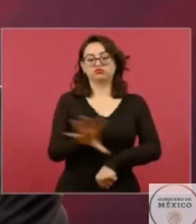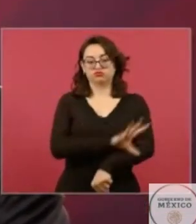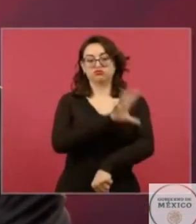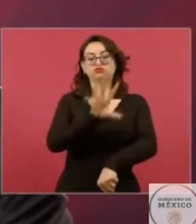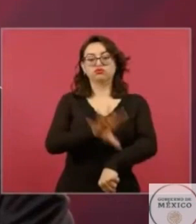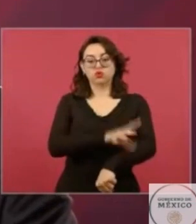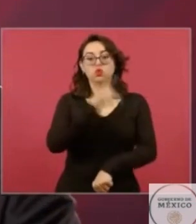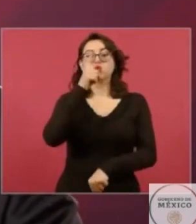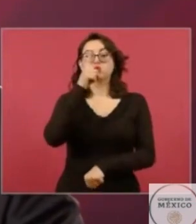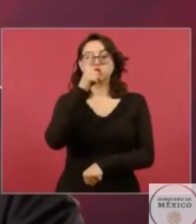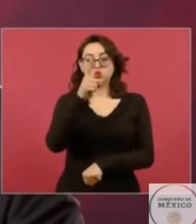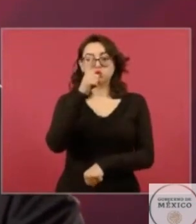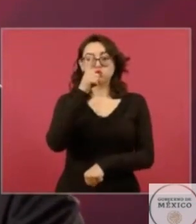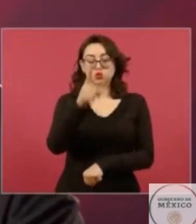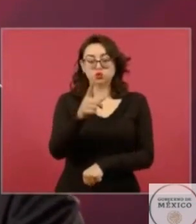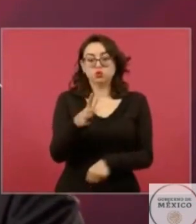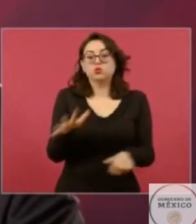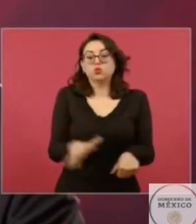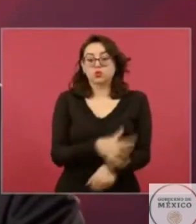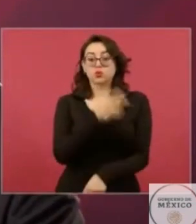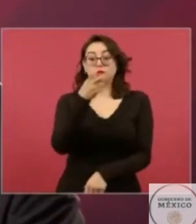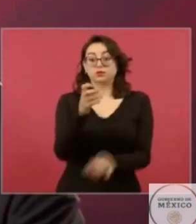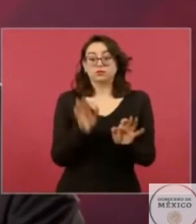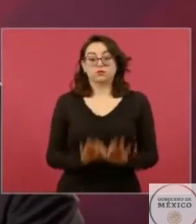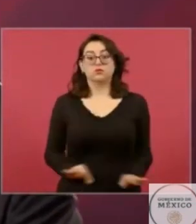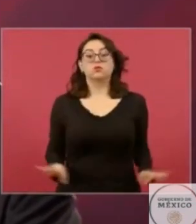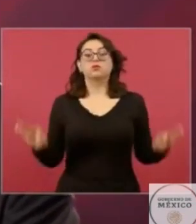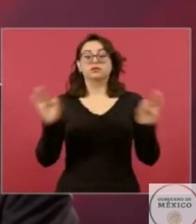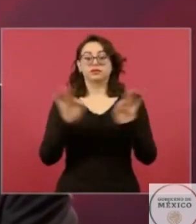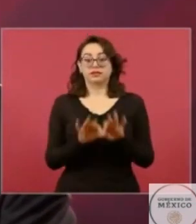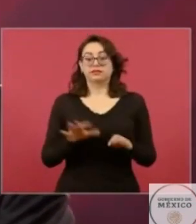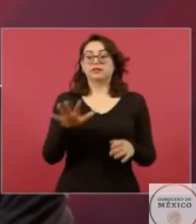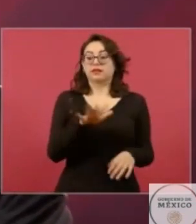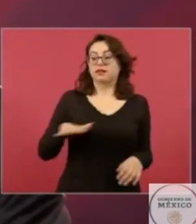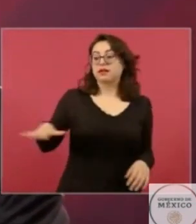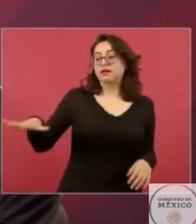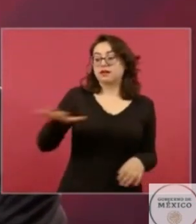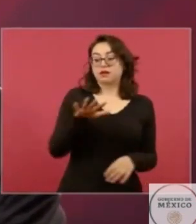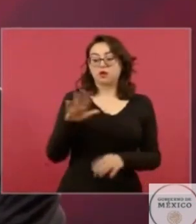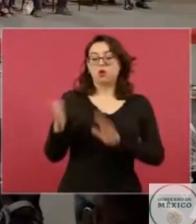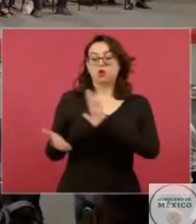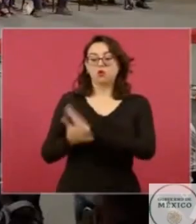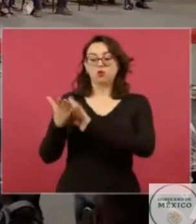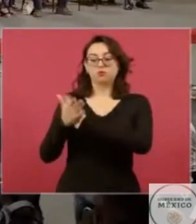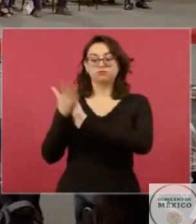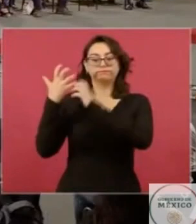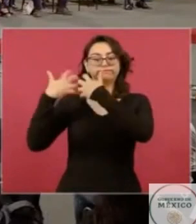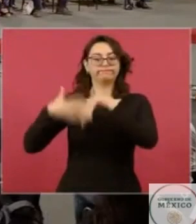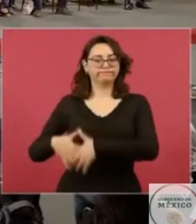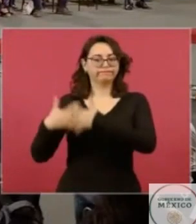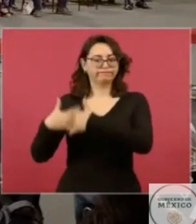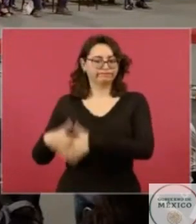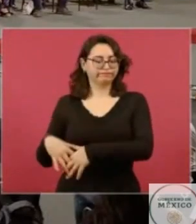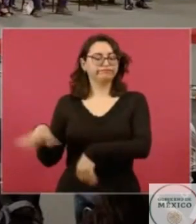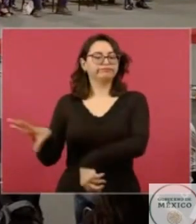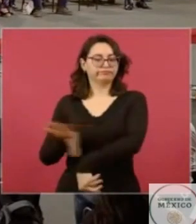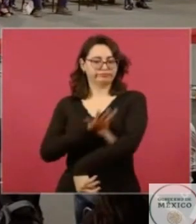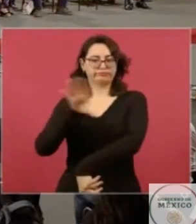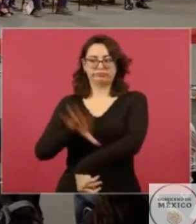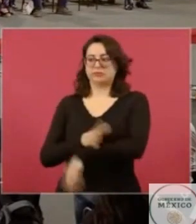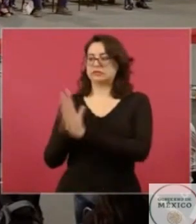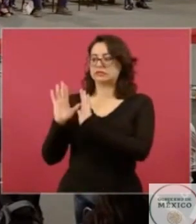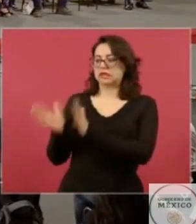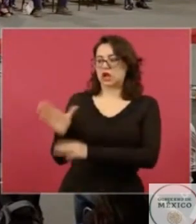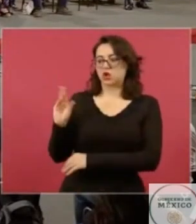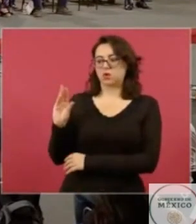la construcción de una subestación eléctrica tractora que ya está al 96%. Recordemos que la vía